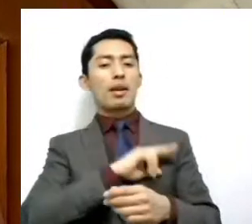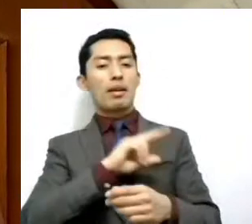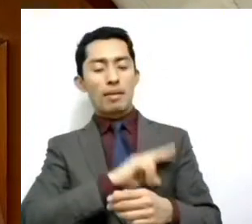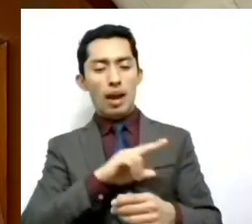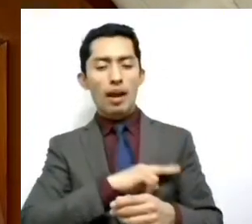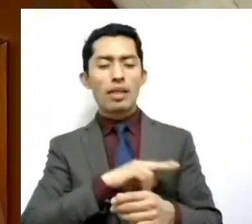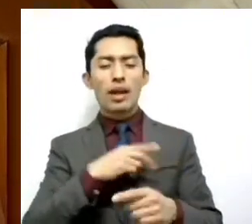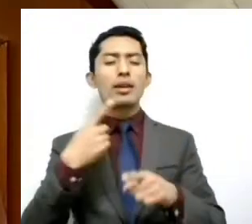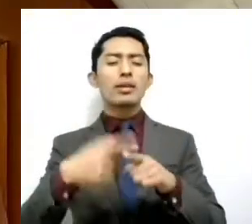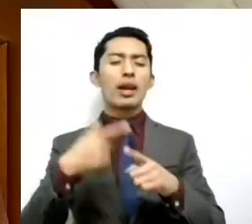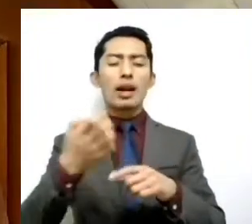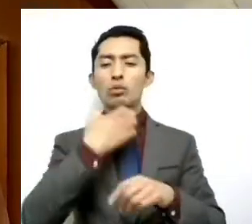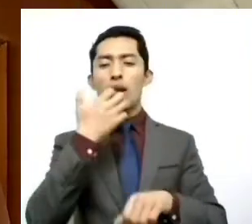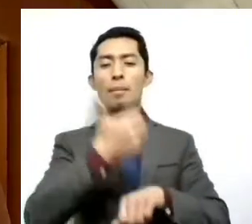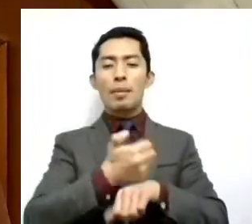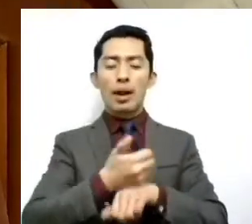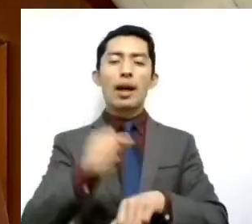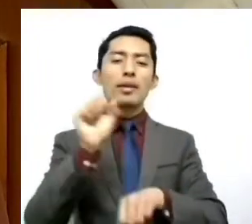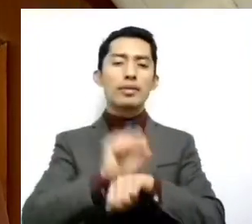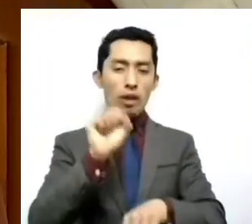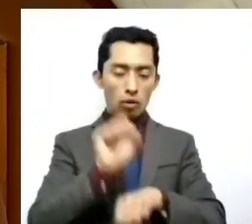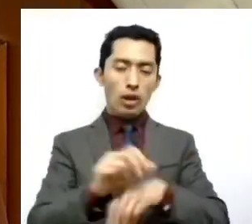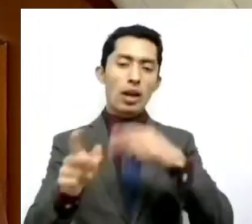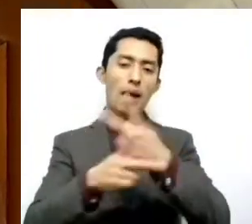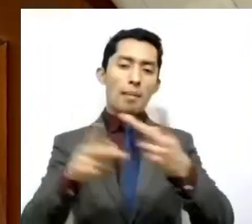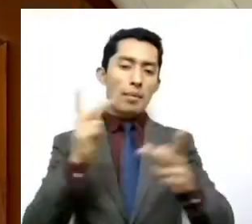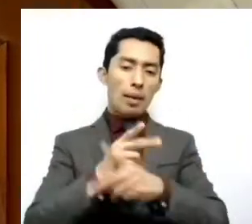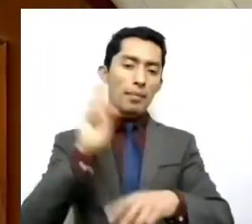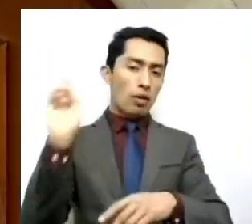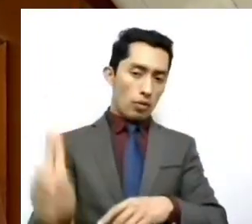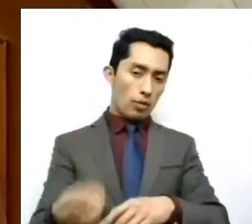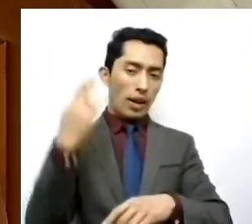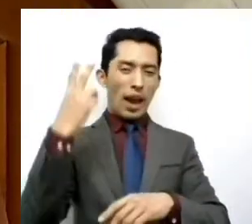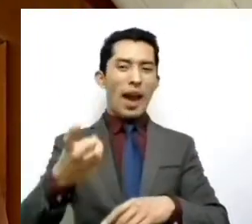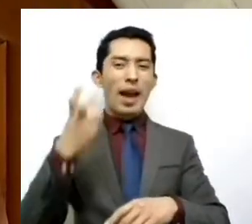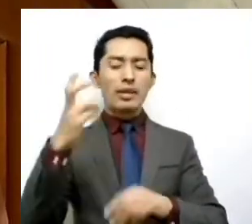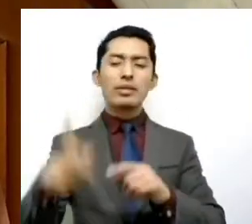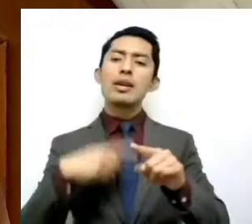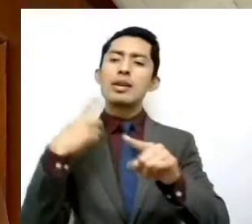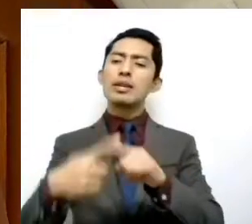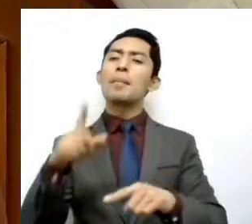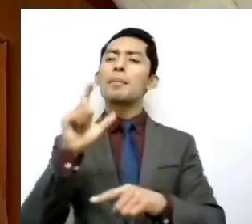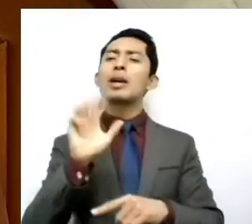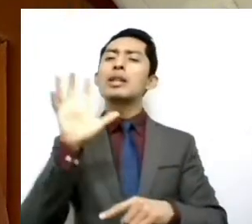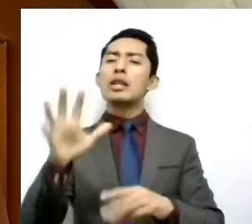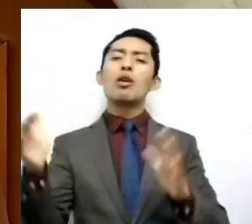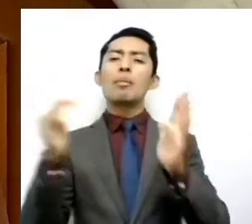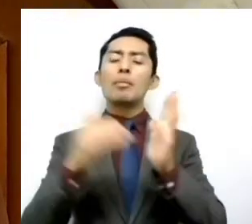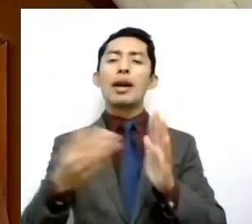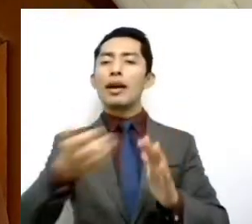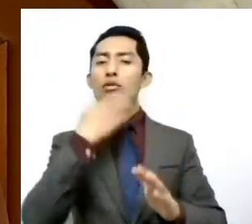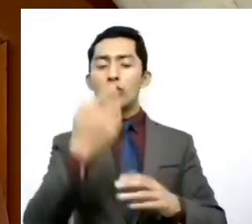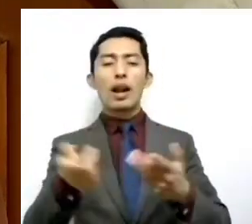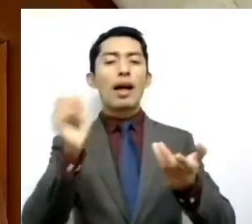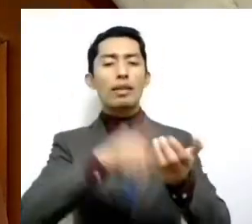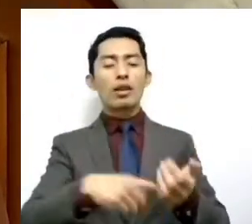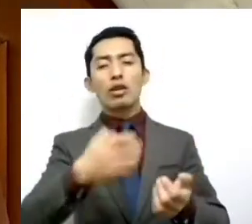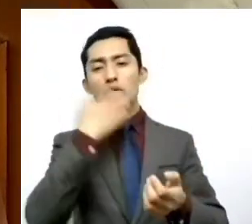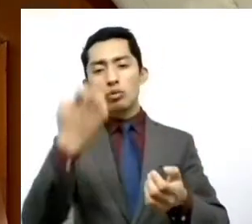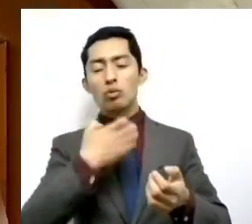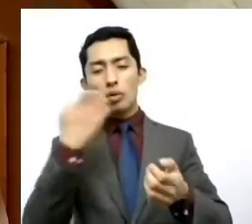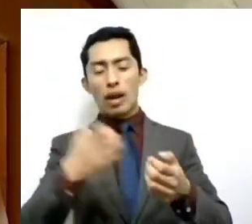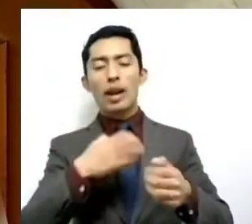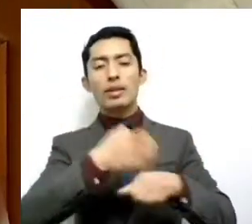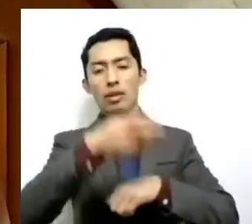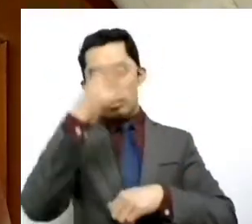educativos básico, media superior y superior. Tal medida aplica para los casi 25,000 planteles educativos que hay en la entidad,